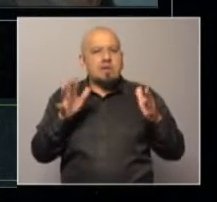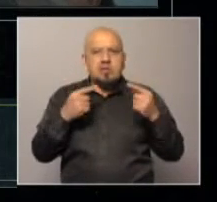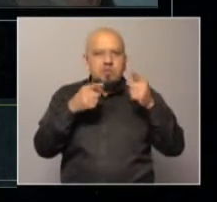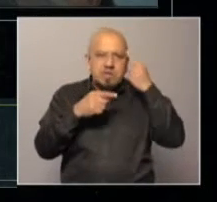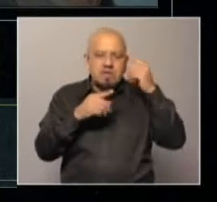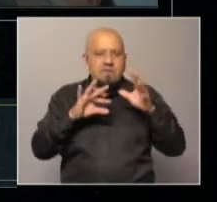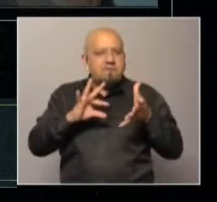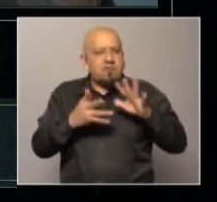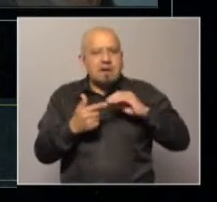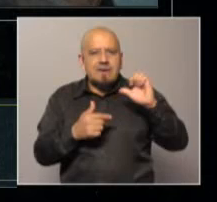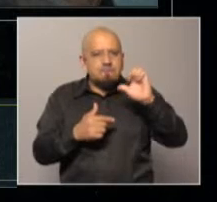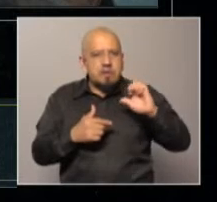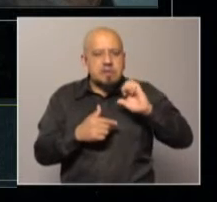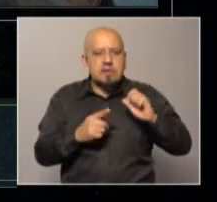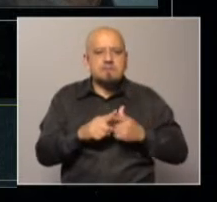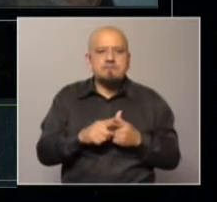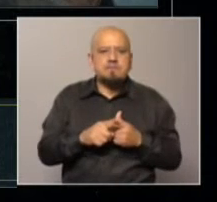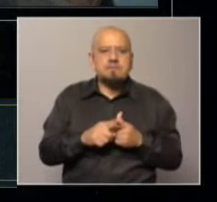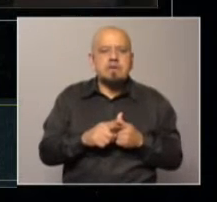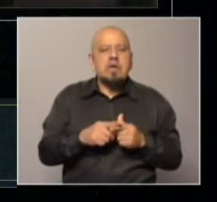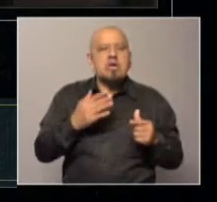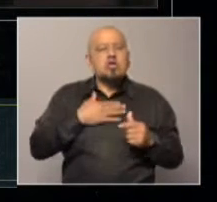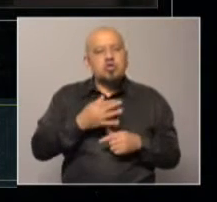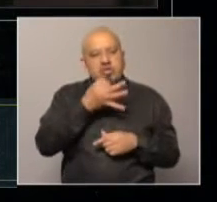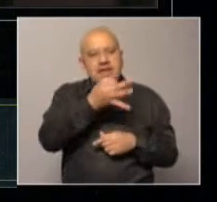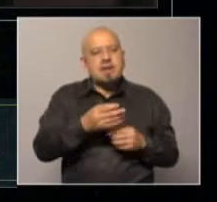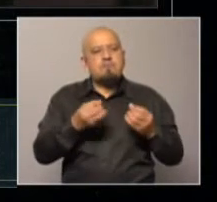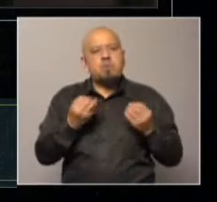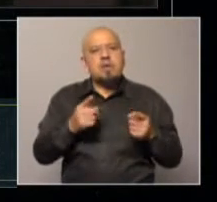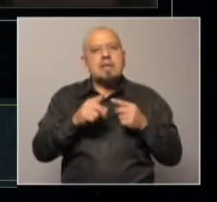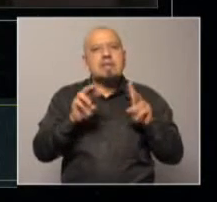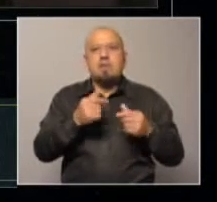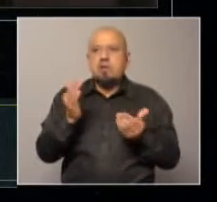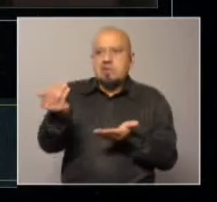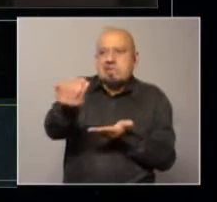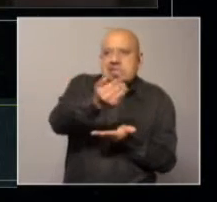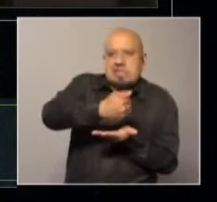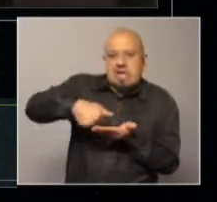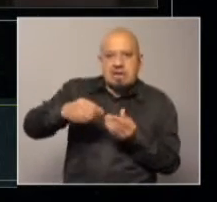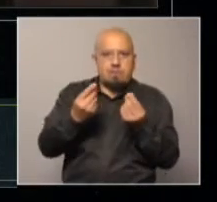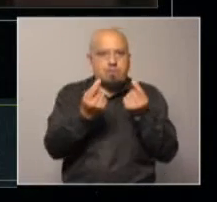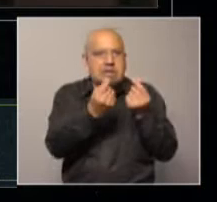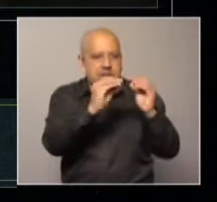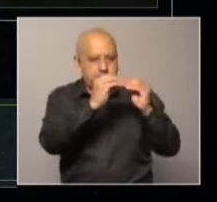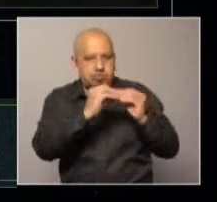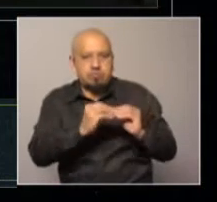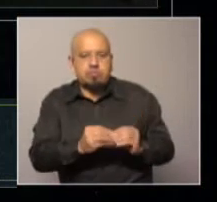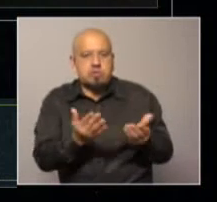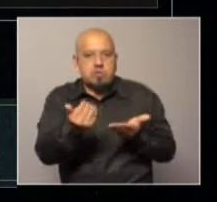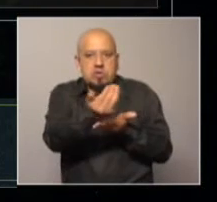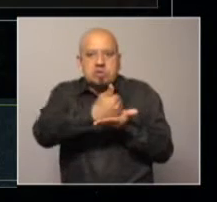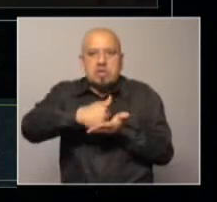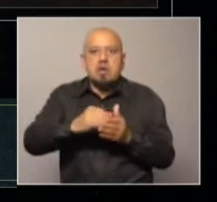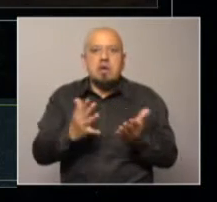social. Sí, lo empresarial lo dije porque en realidad con esto de los recortes presupuestales que el gobierno intenta aplicar en todos